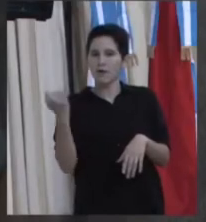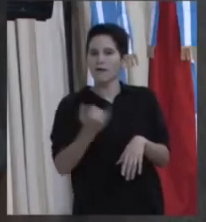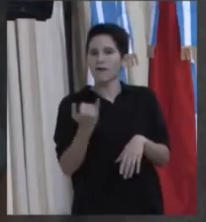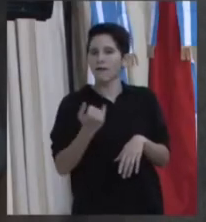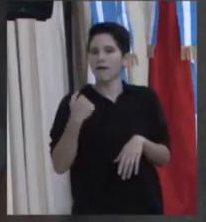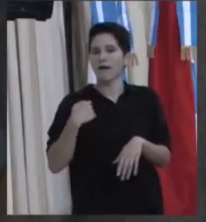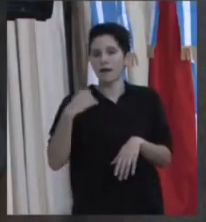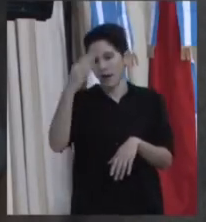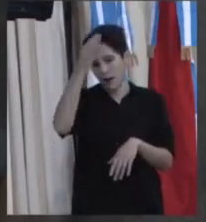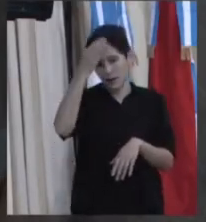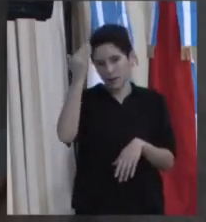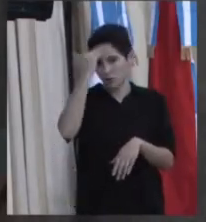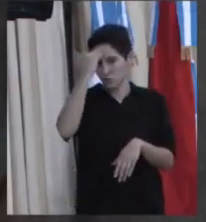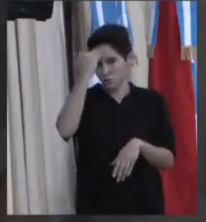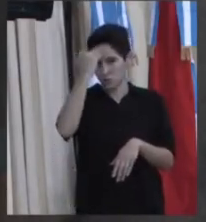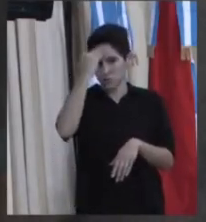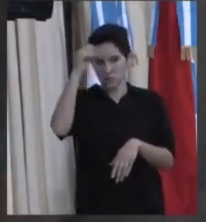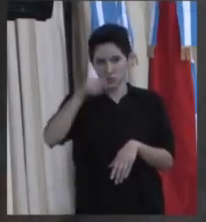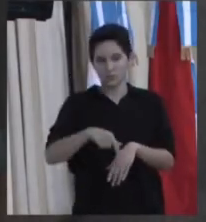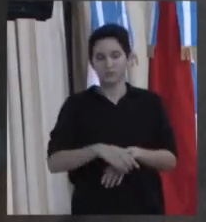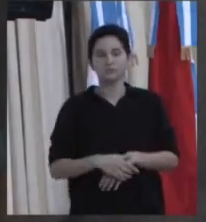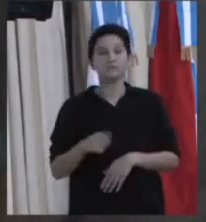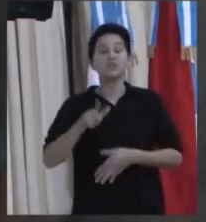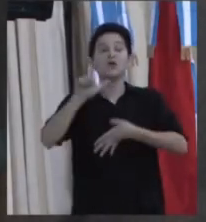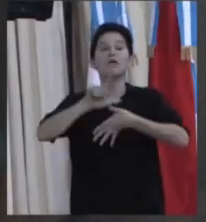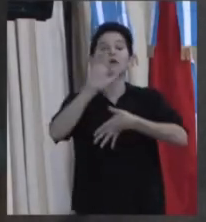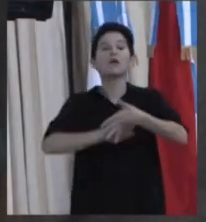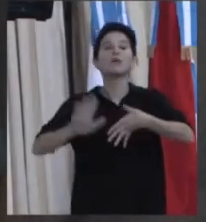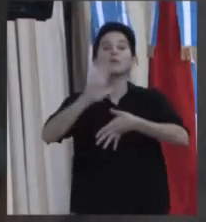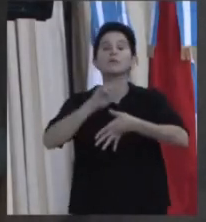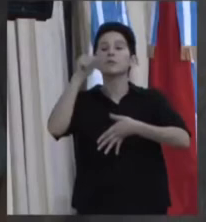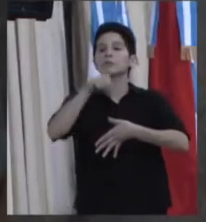sus constituciones. Prácticamente todos los países latinoamericanos lo tienen así